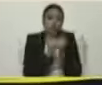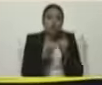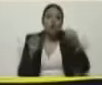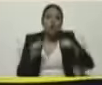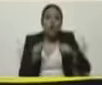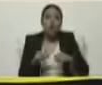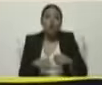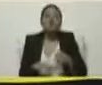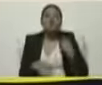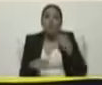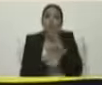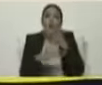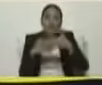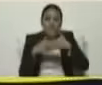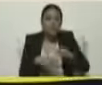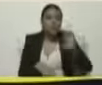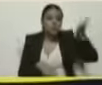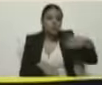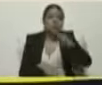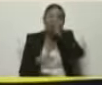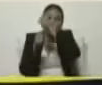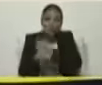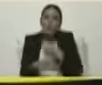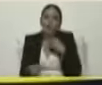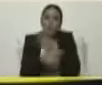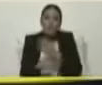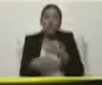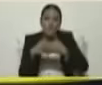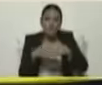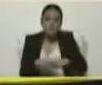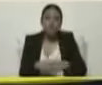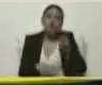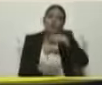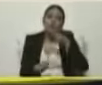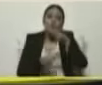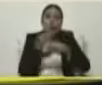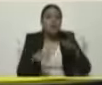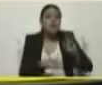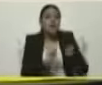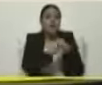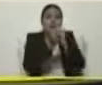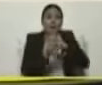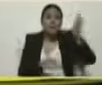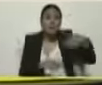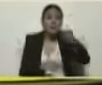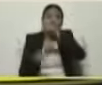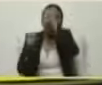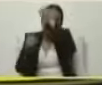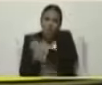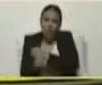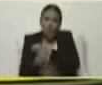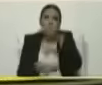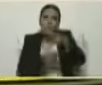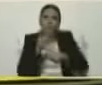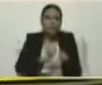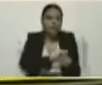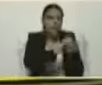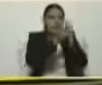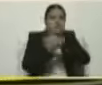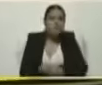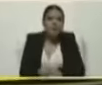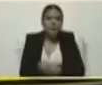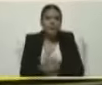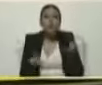Juan de los Morros pronto. Y transformar a San Juan de los Morros de la luna a la tierra bendita.